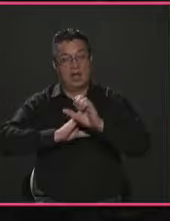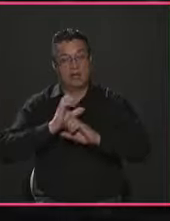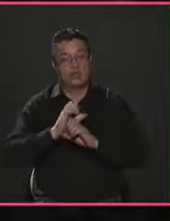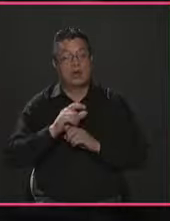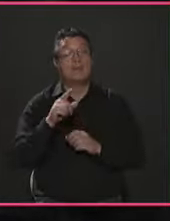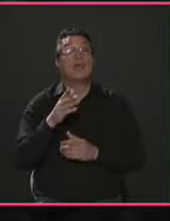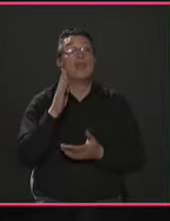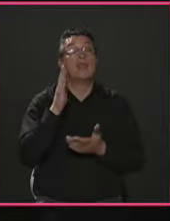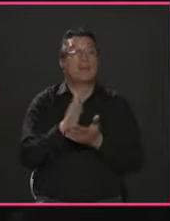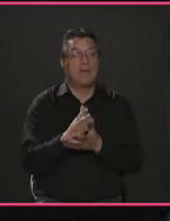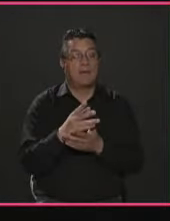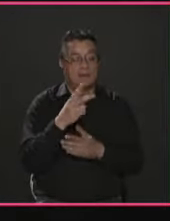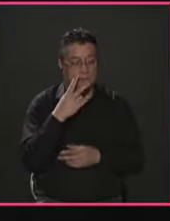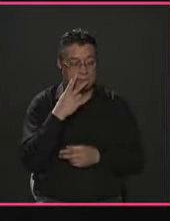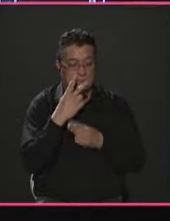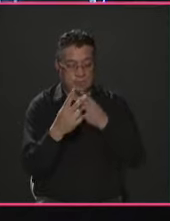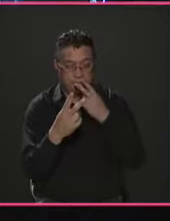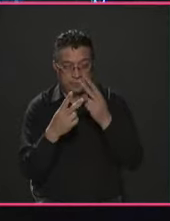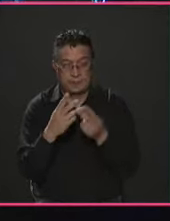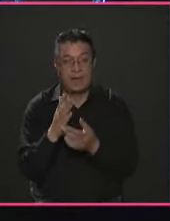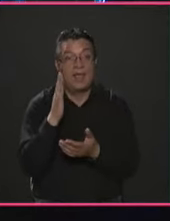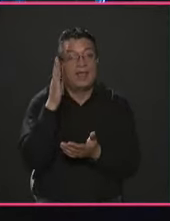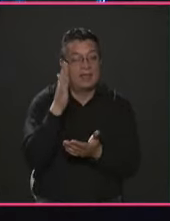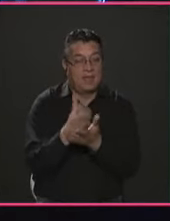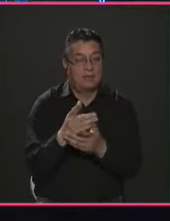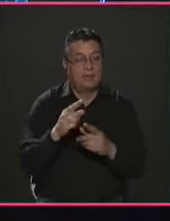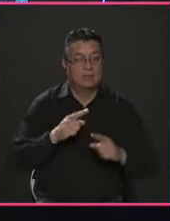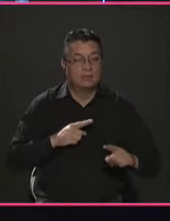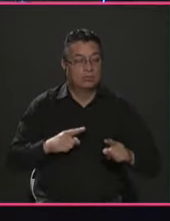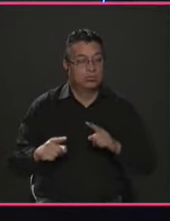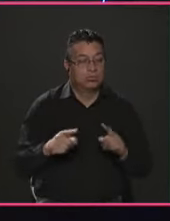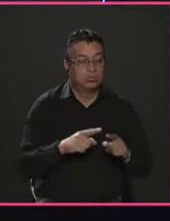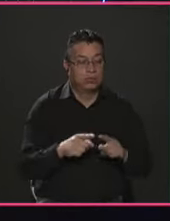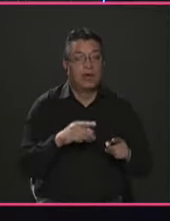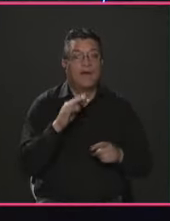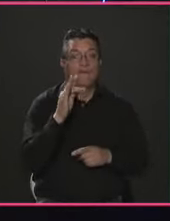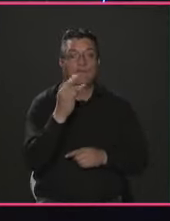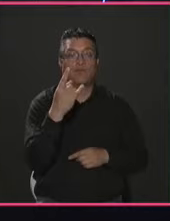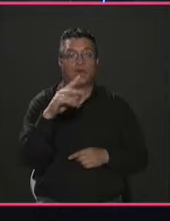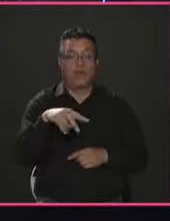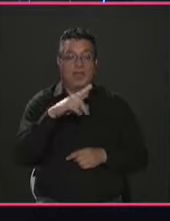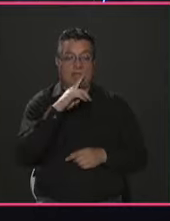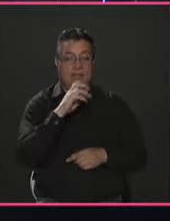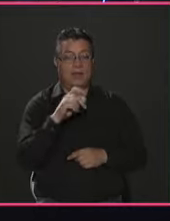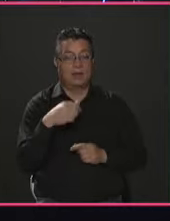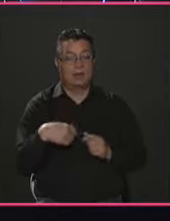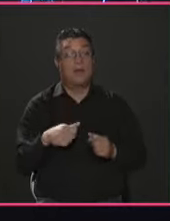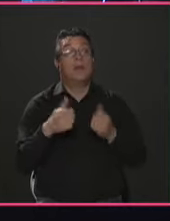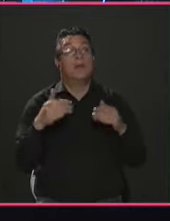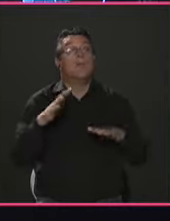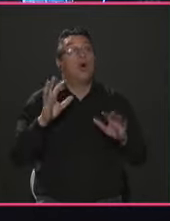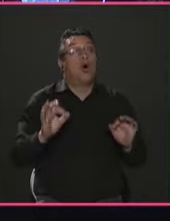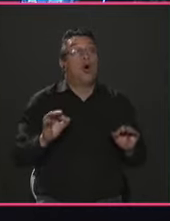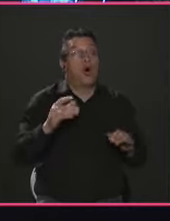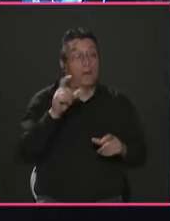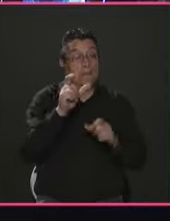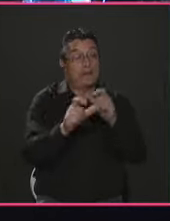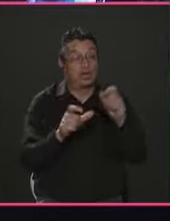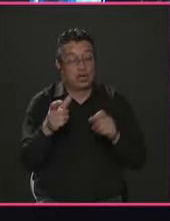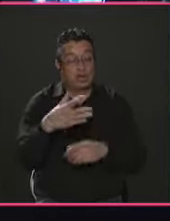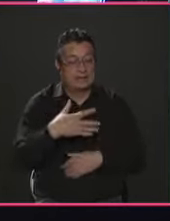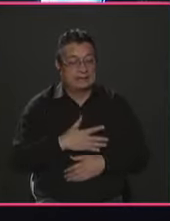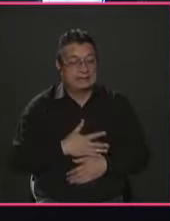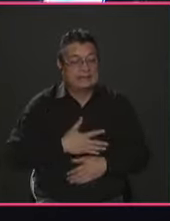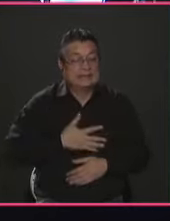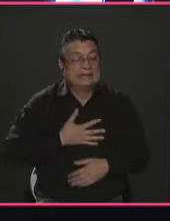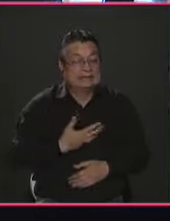tenemos que darnos cuenta que debemos gestionar la fuente y ya a menos que las personas hoy se sientan que